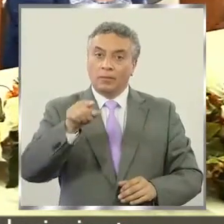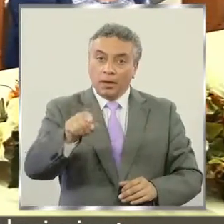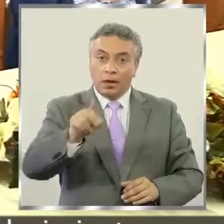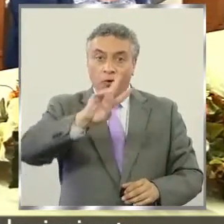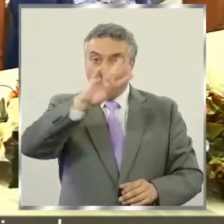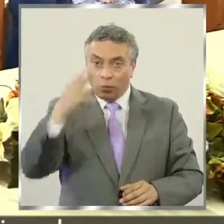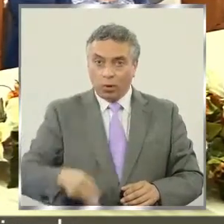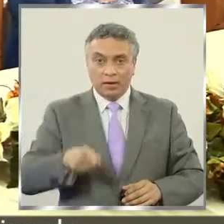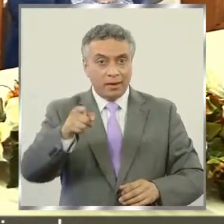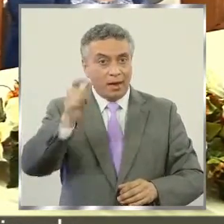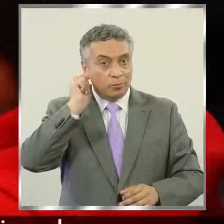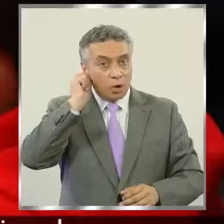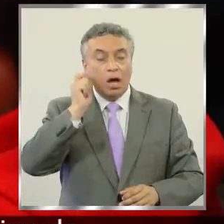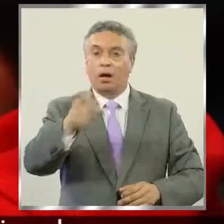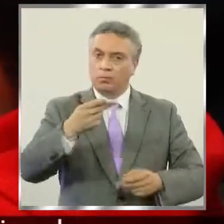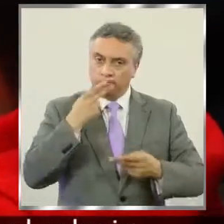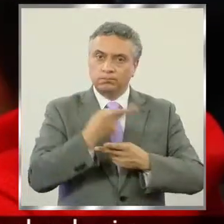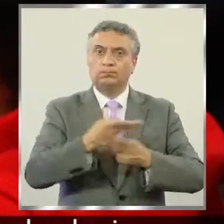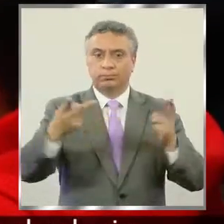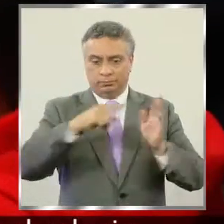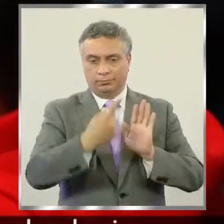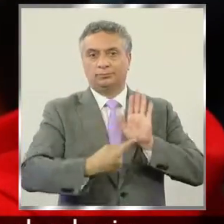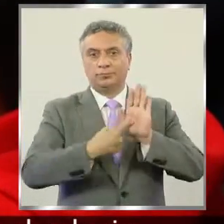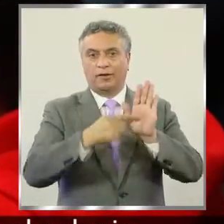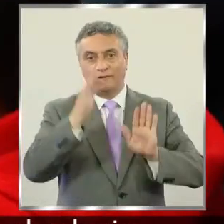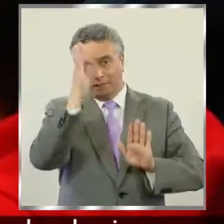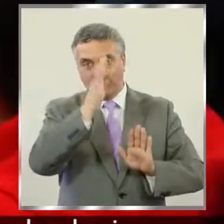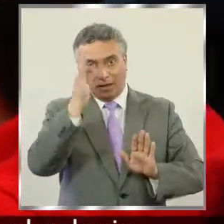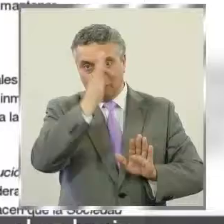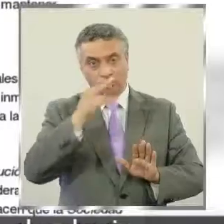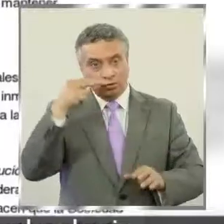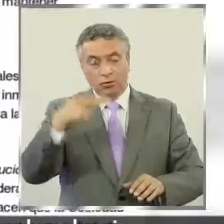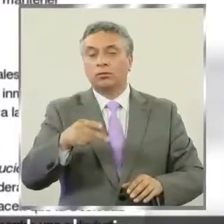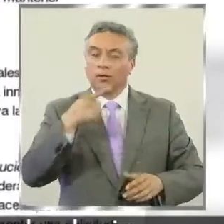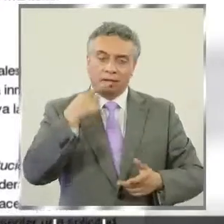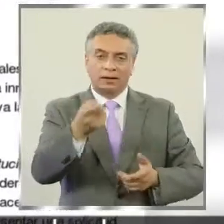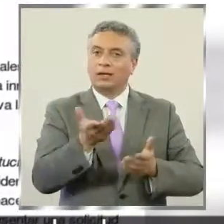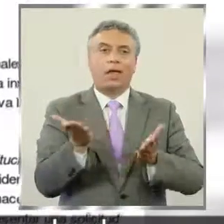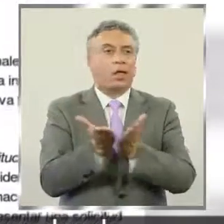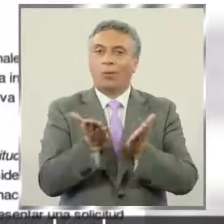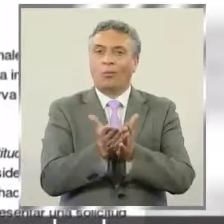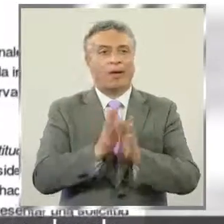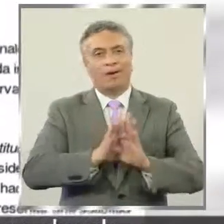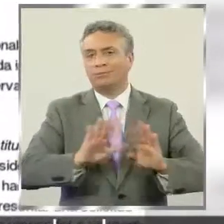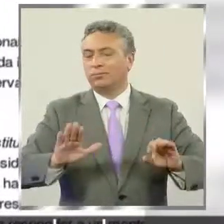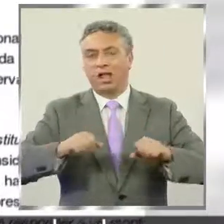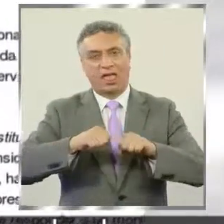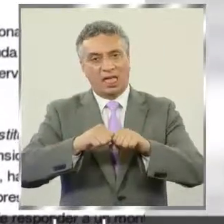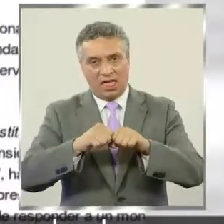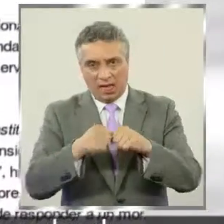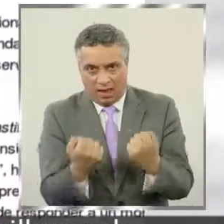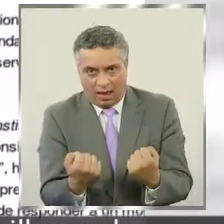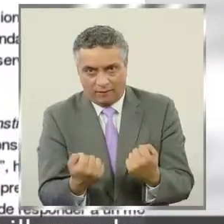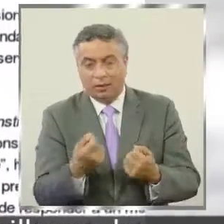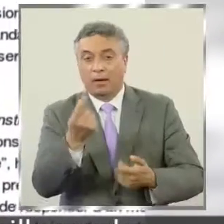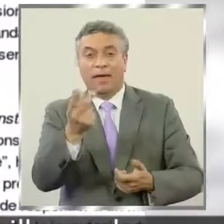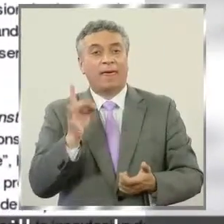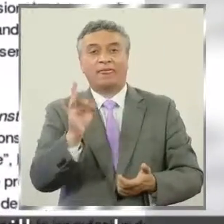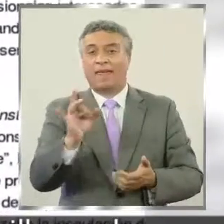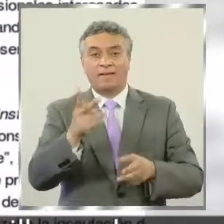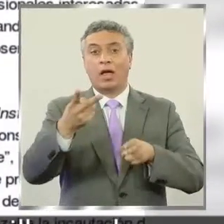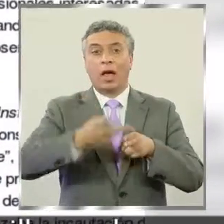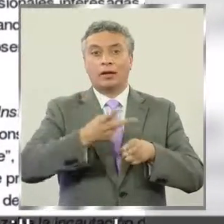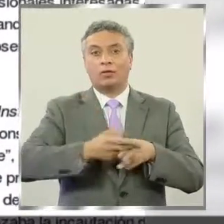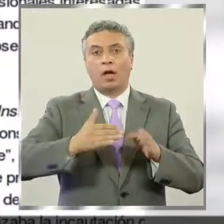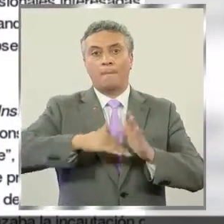del establecimiento, declaró a través de la página de Facebook de la institución que el colegio estaba en quiebra debido a una deuda de arriendo por más